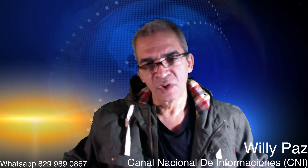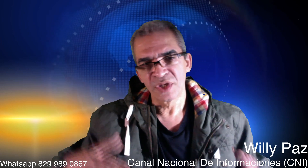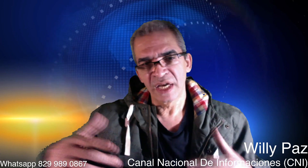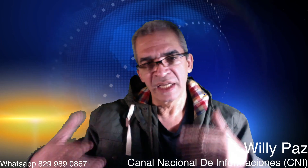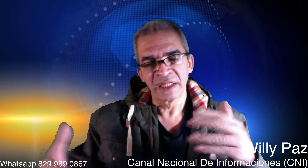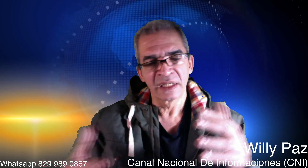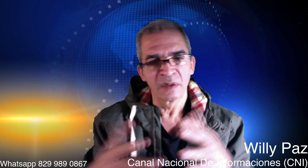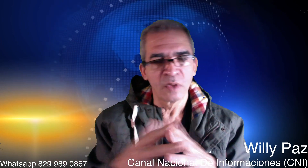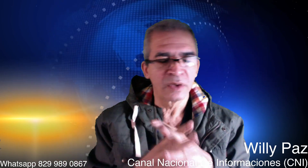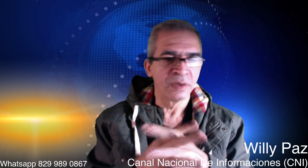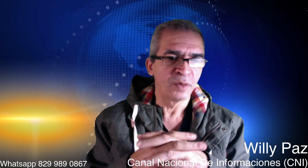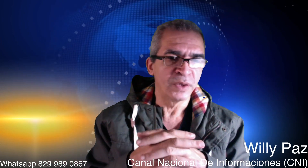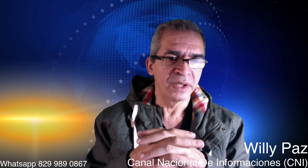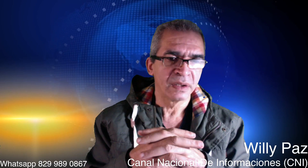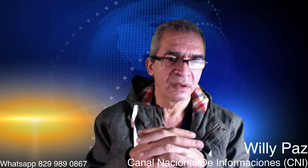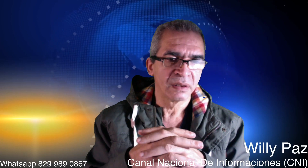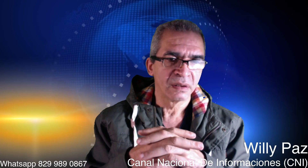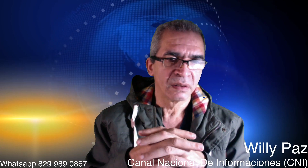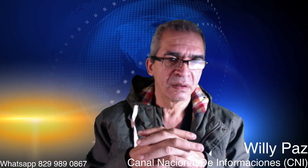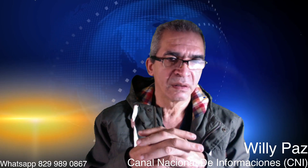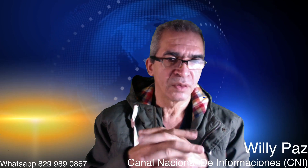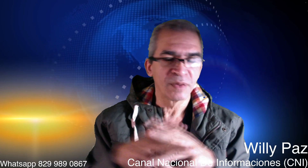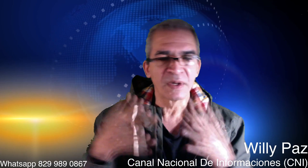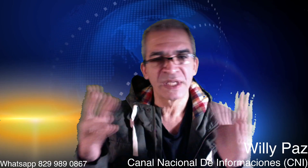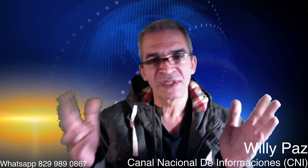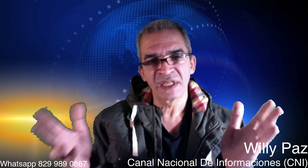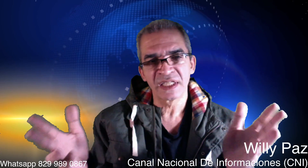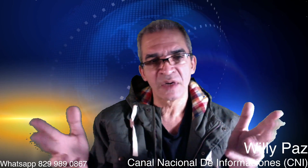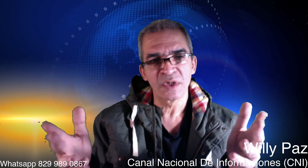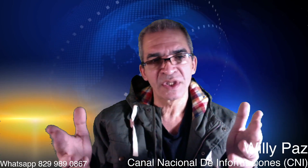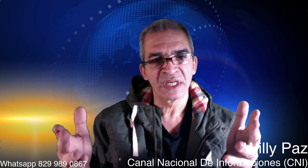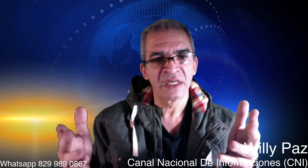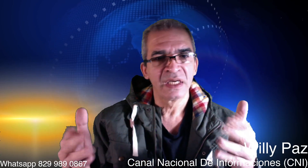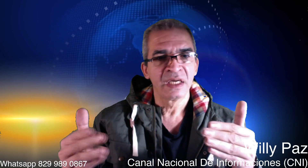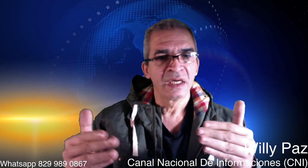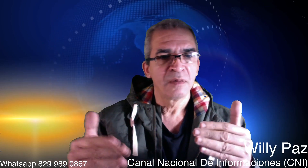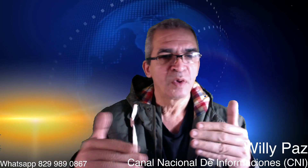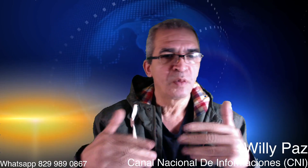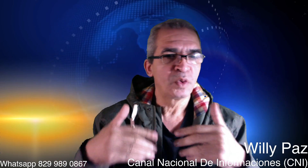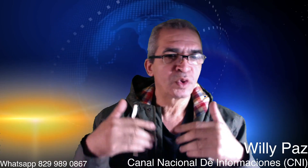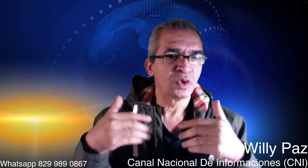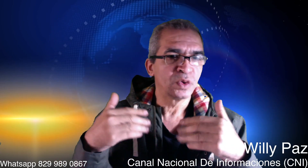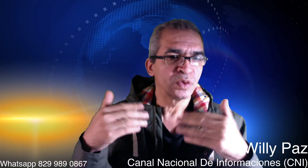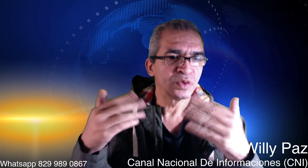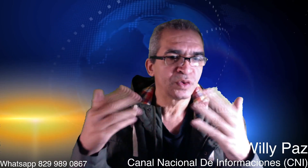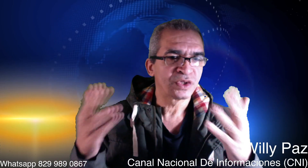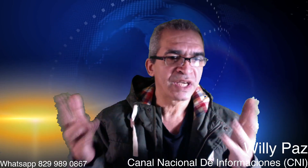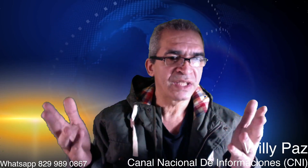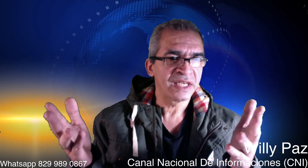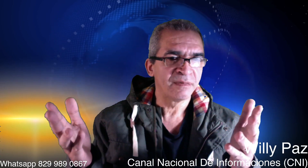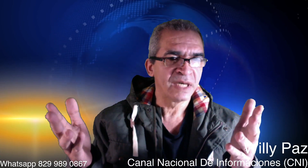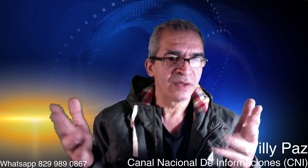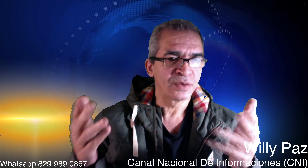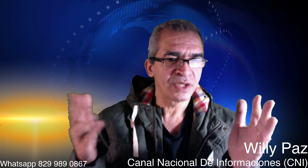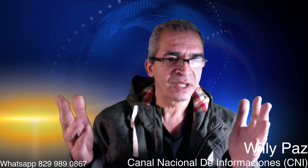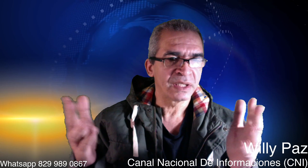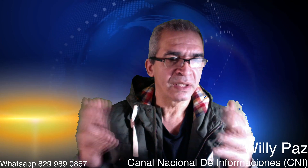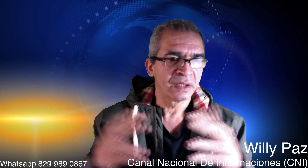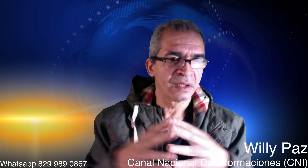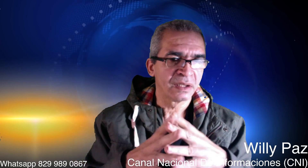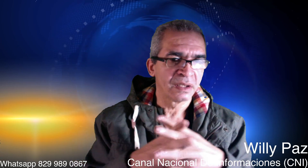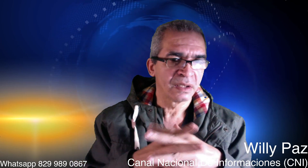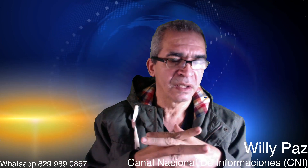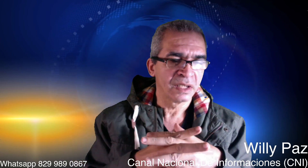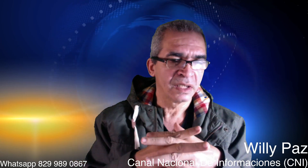Y entonces ahí entra el juego de poder. Usted me va a decir que esa jueza pospuso 6 días más o 7